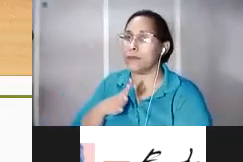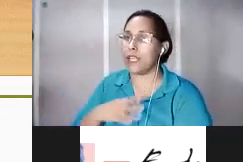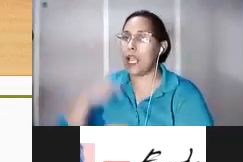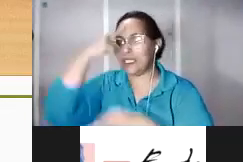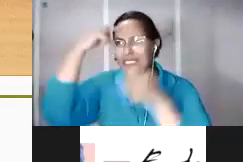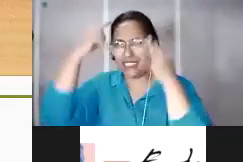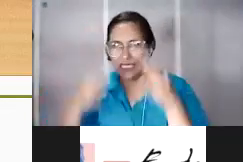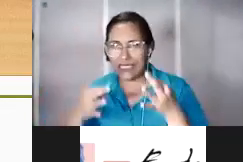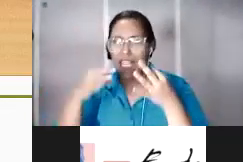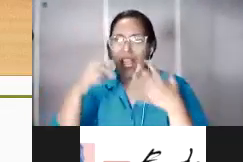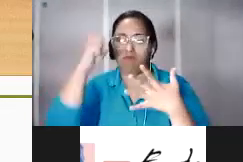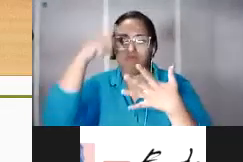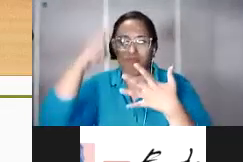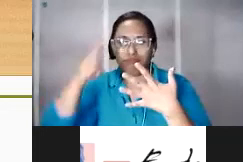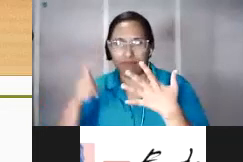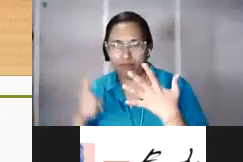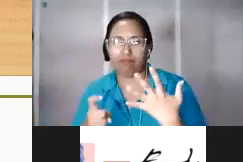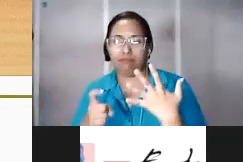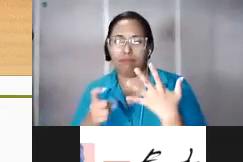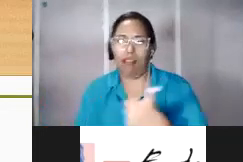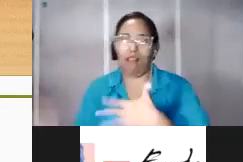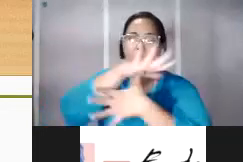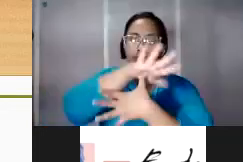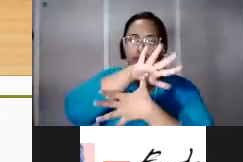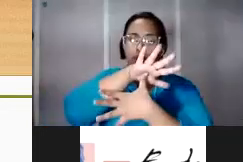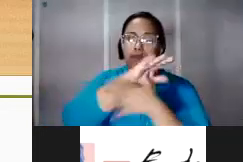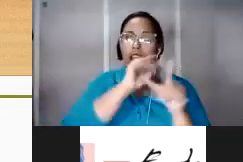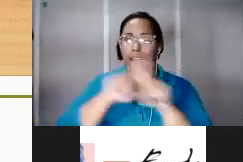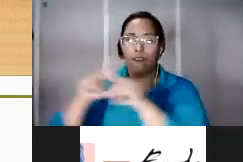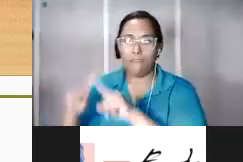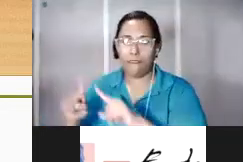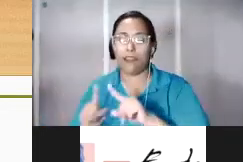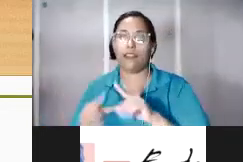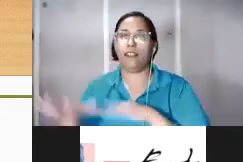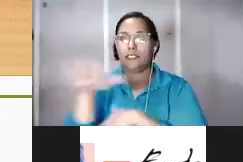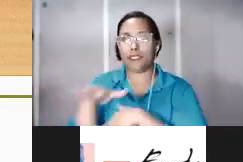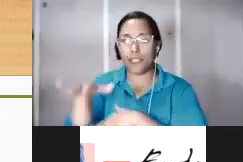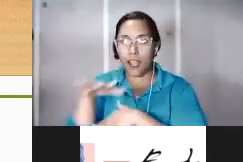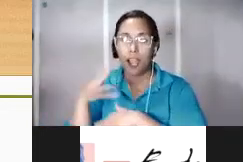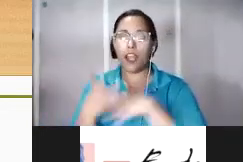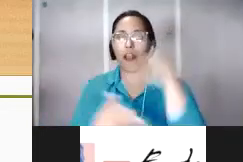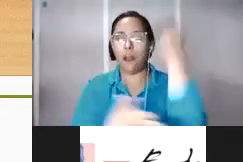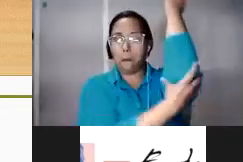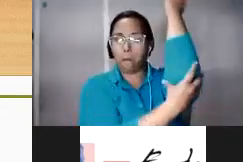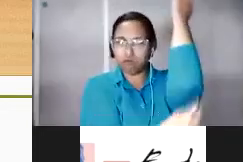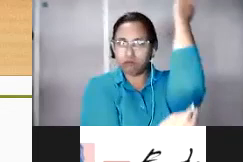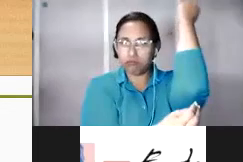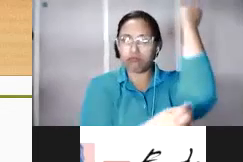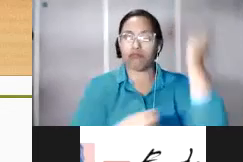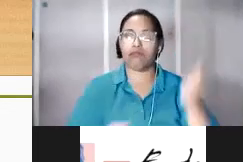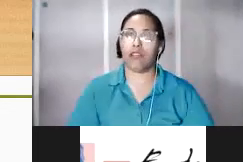las necesidades más apremiantes de los sectores desventajados y las cuantías